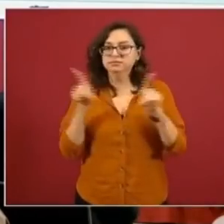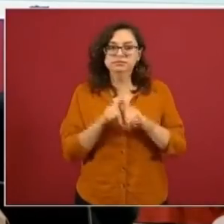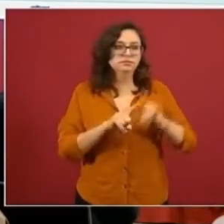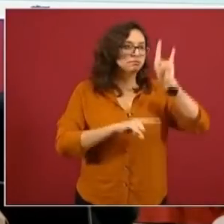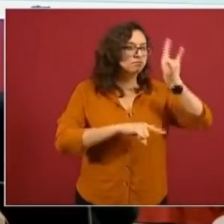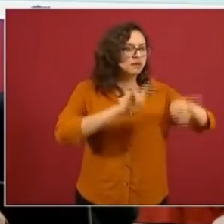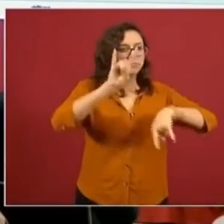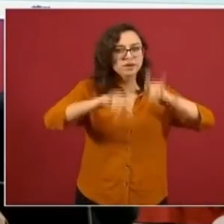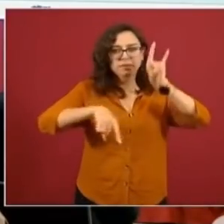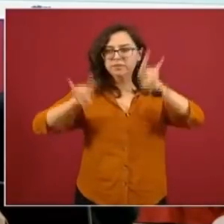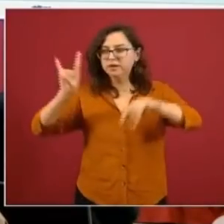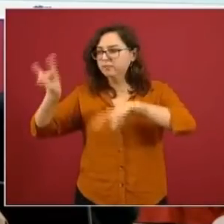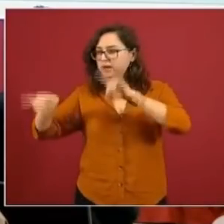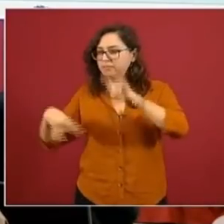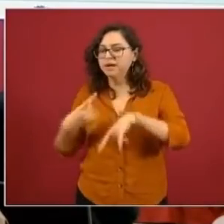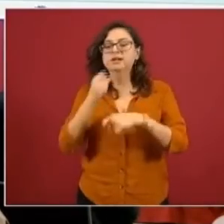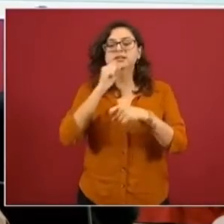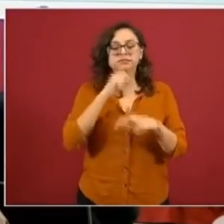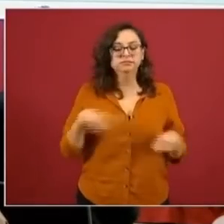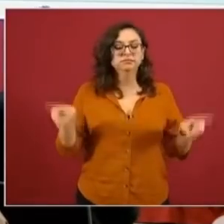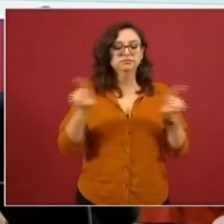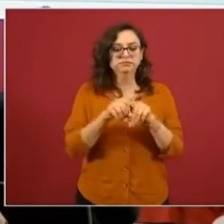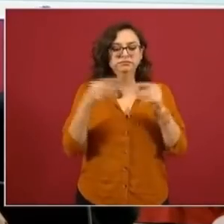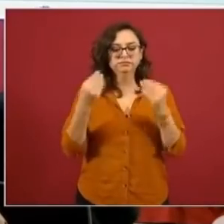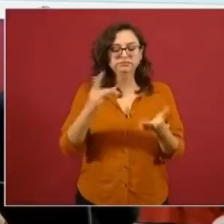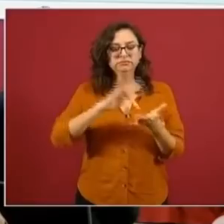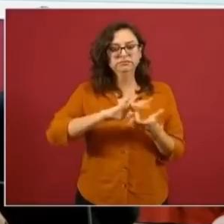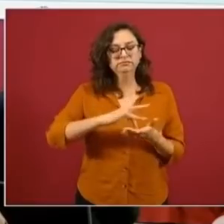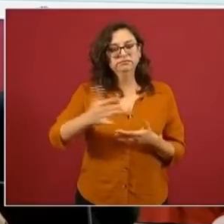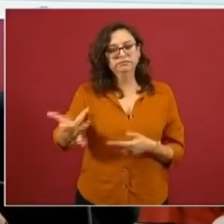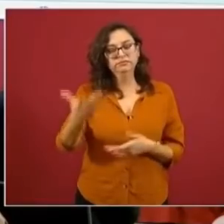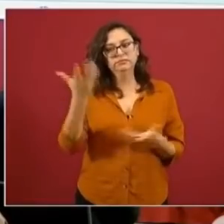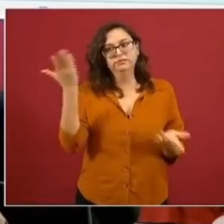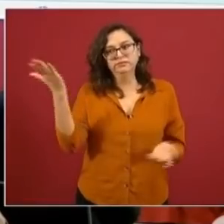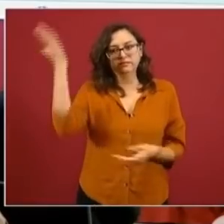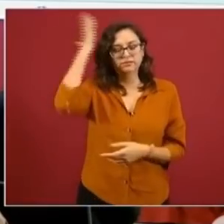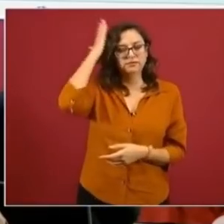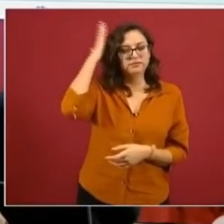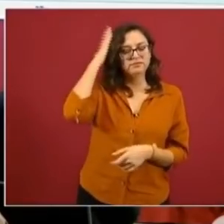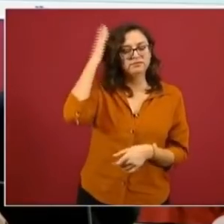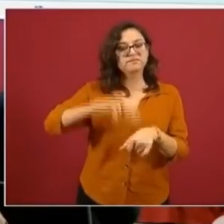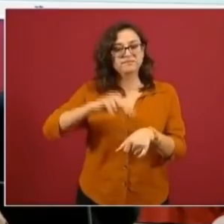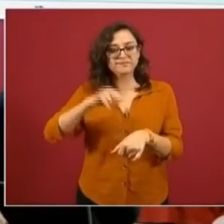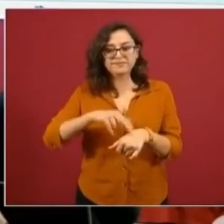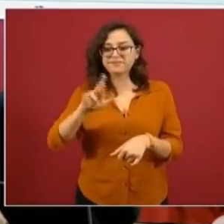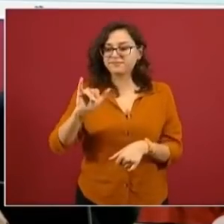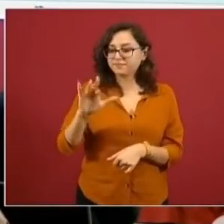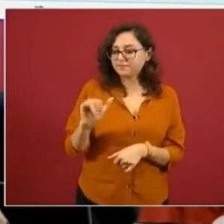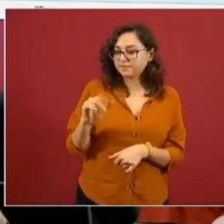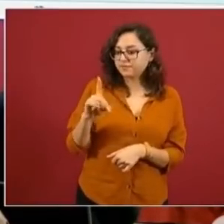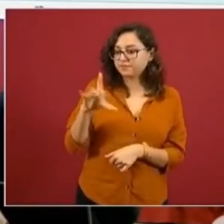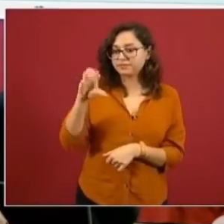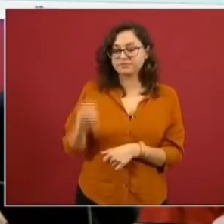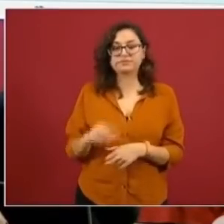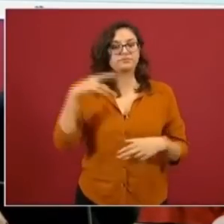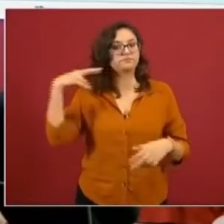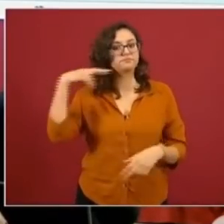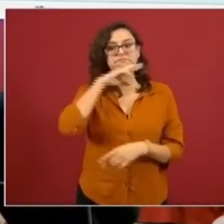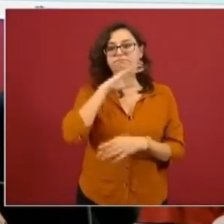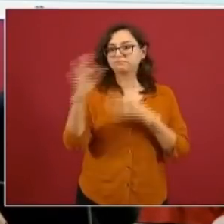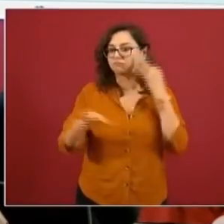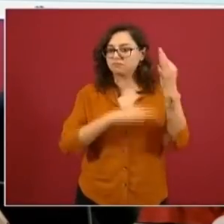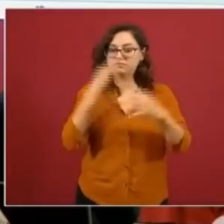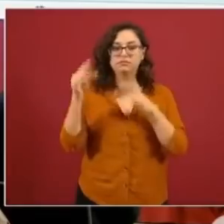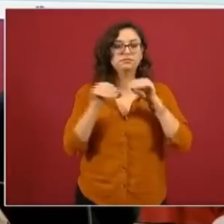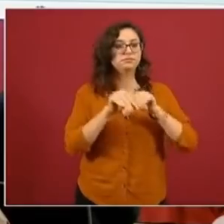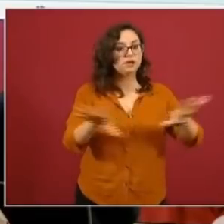queremos agradecer a la dirección del doctor Ricardo Cortés, que ellos rápidamente nos dieron material de promoción a la salud